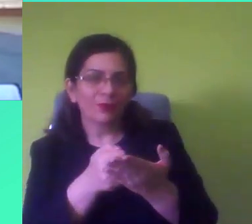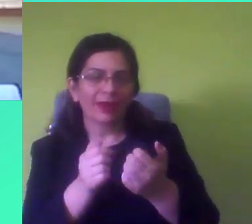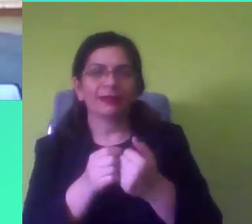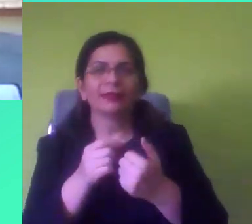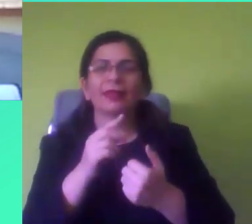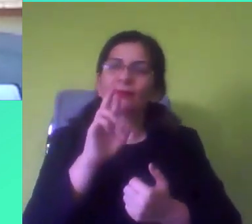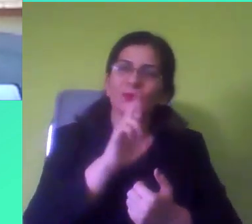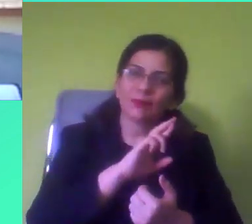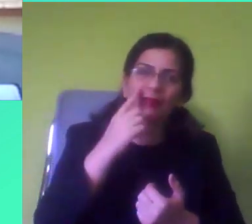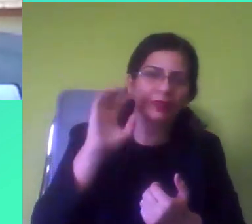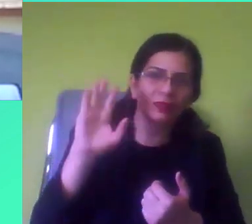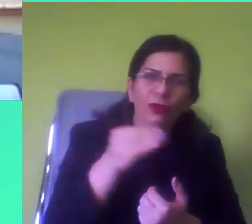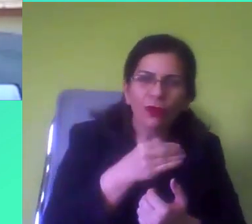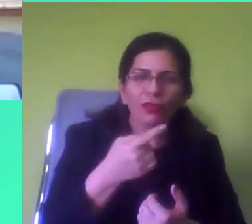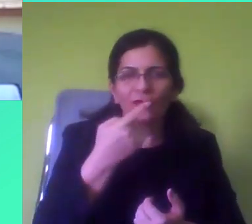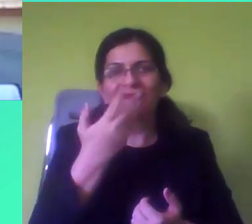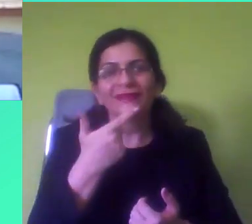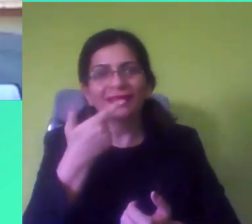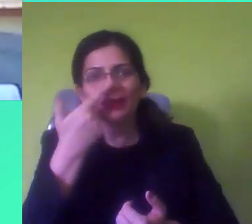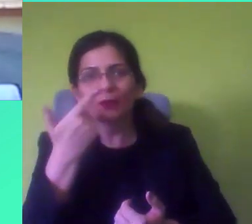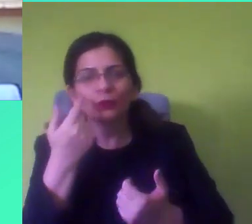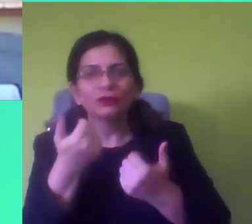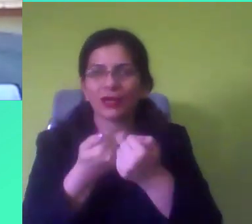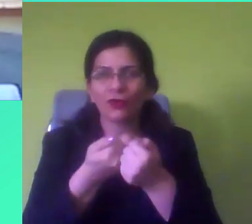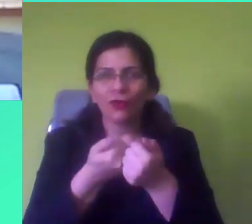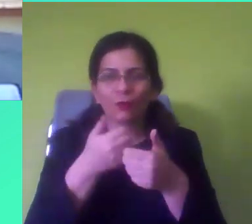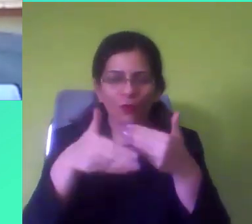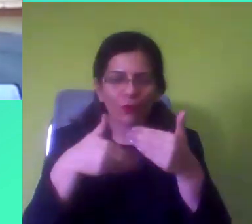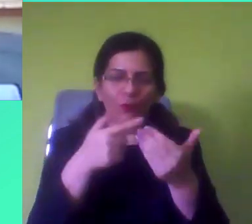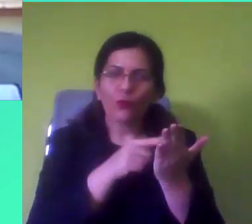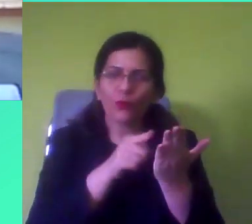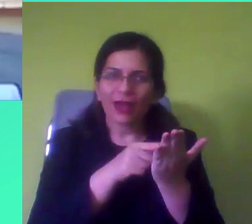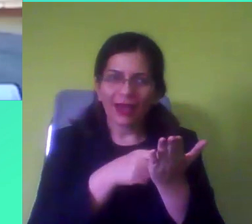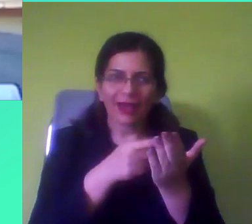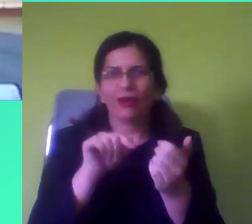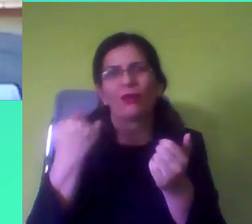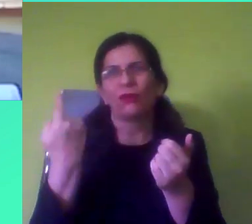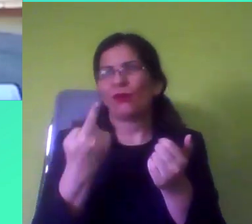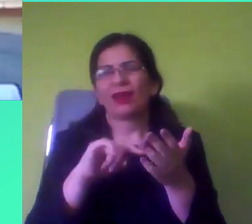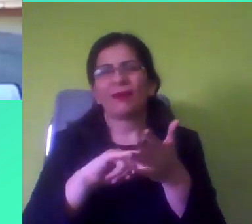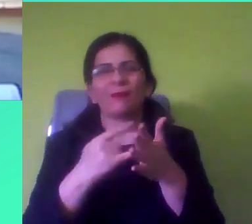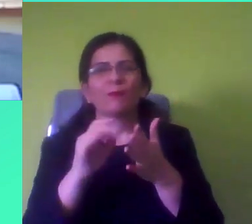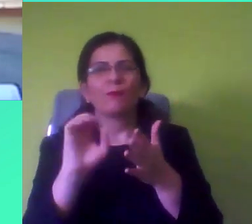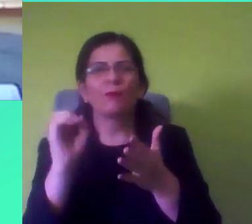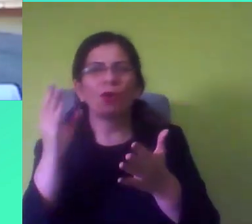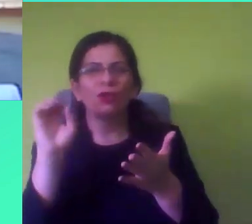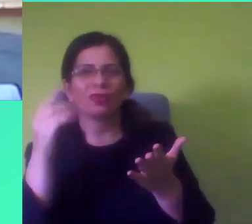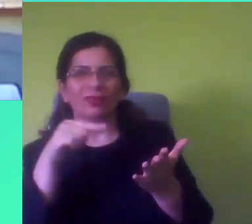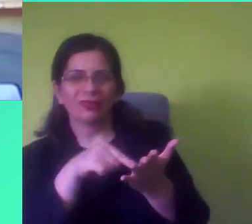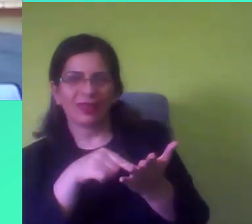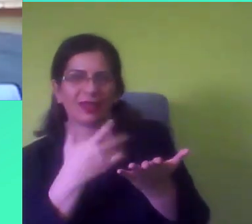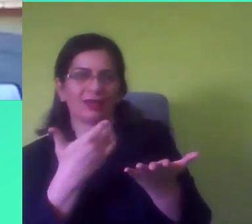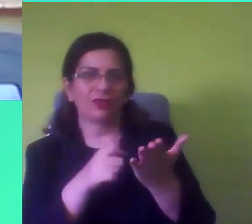los chicos y las chicas, perdón, se enganchen a través de las nuevas tecnologías